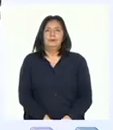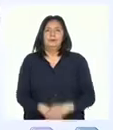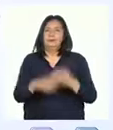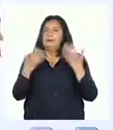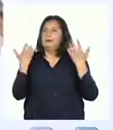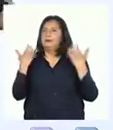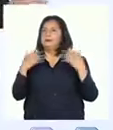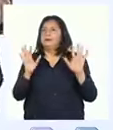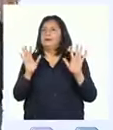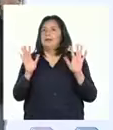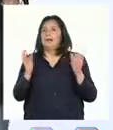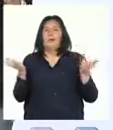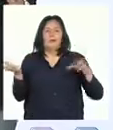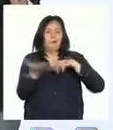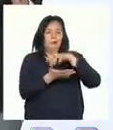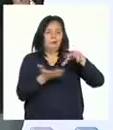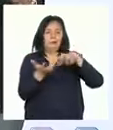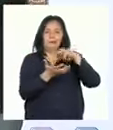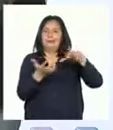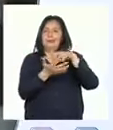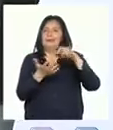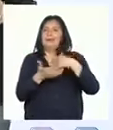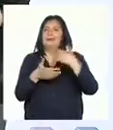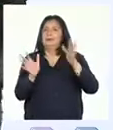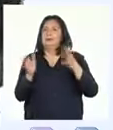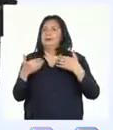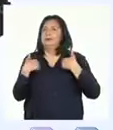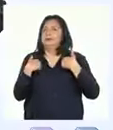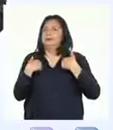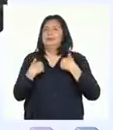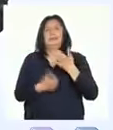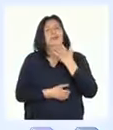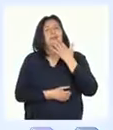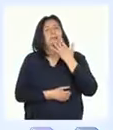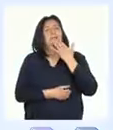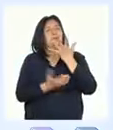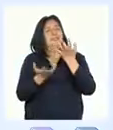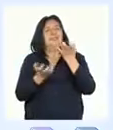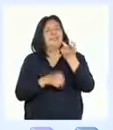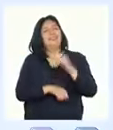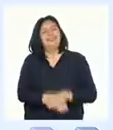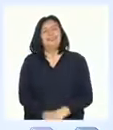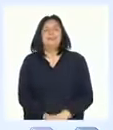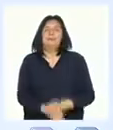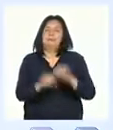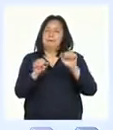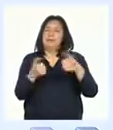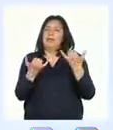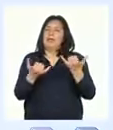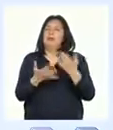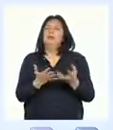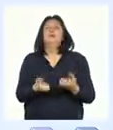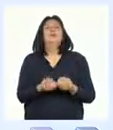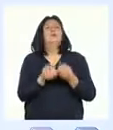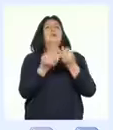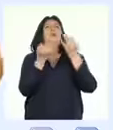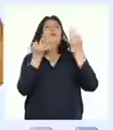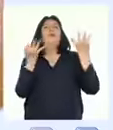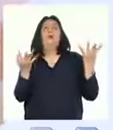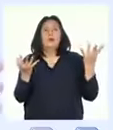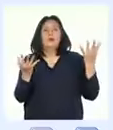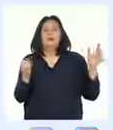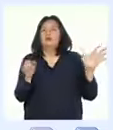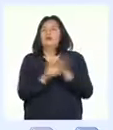Y por fin, al combinarse estas pinturas, obtendremos el color deseado. Ahora debemos calcular la